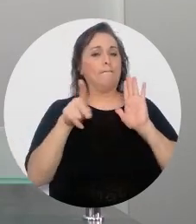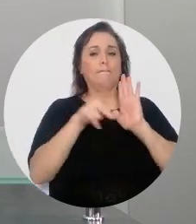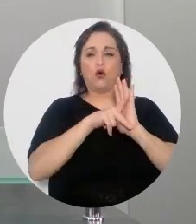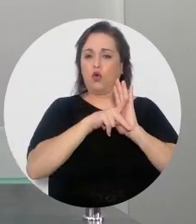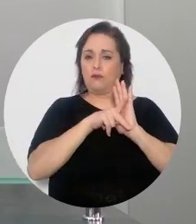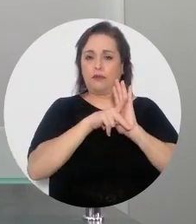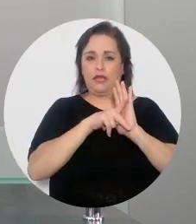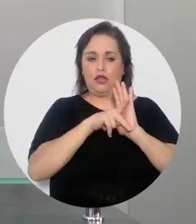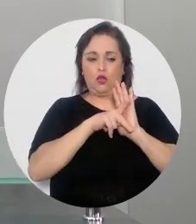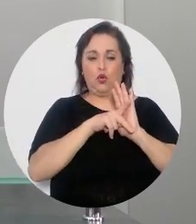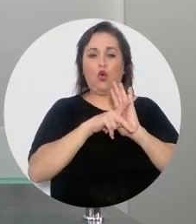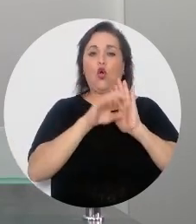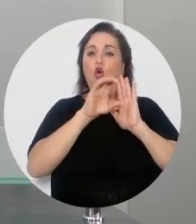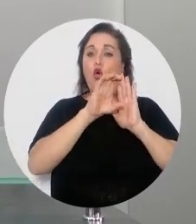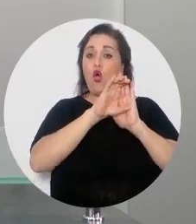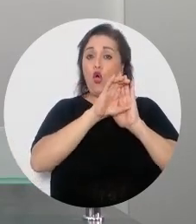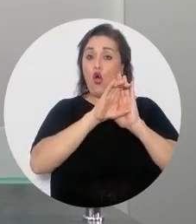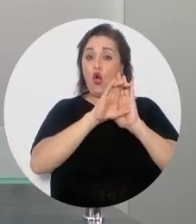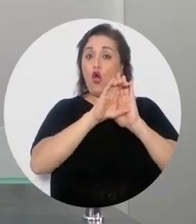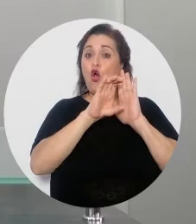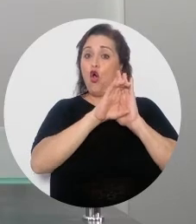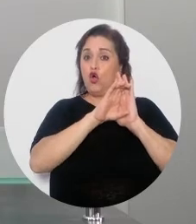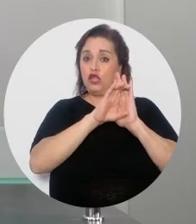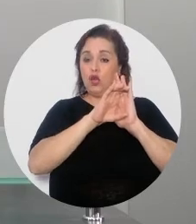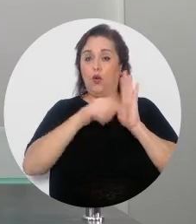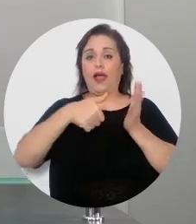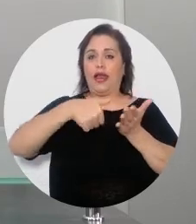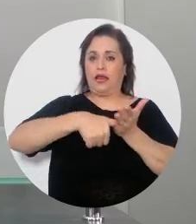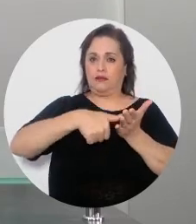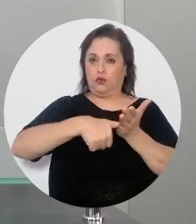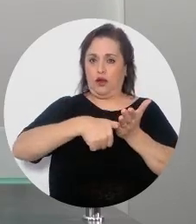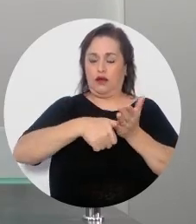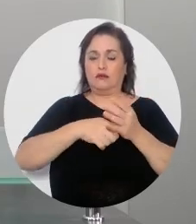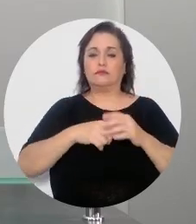esto está prohibido expresamente por nuestro Código Electoral.